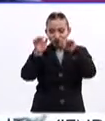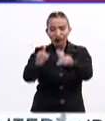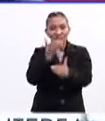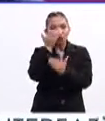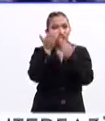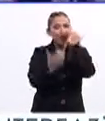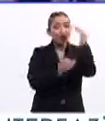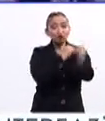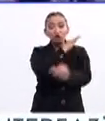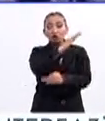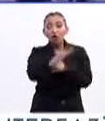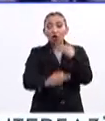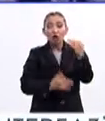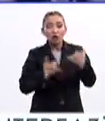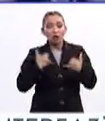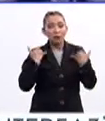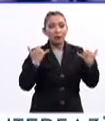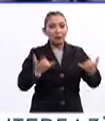que todos los jóvenes